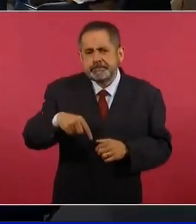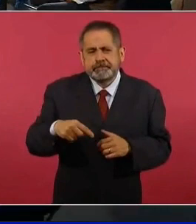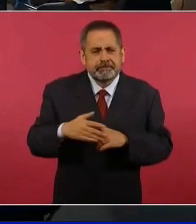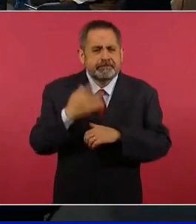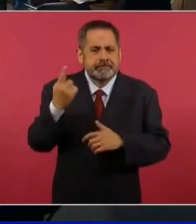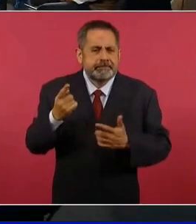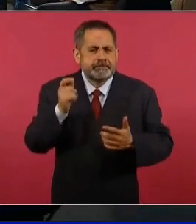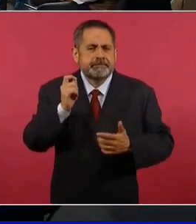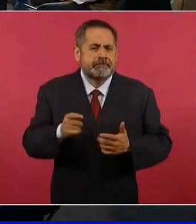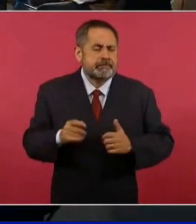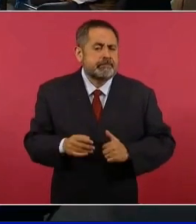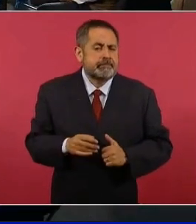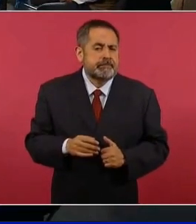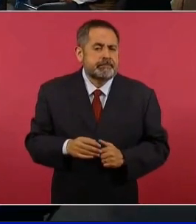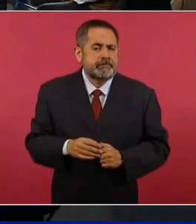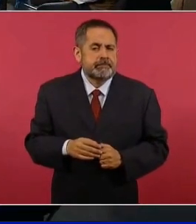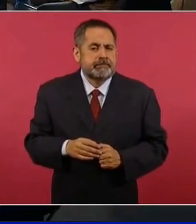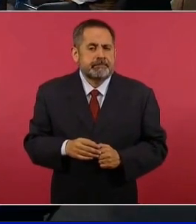Porque